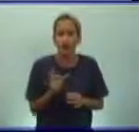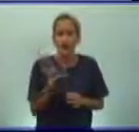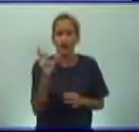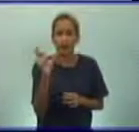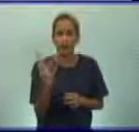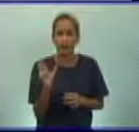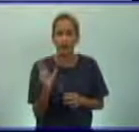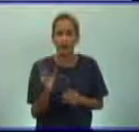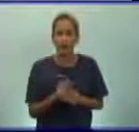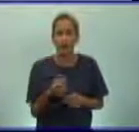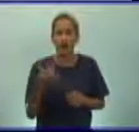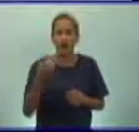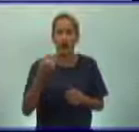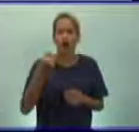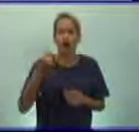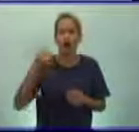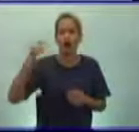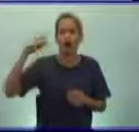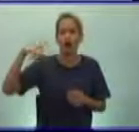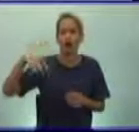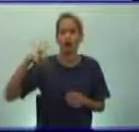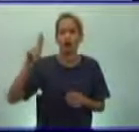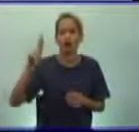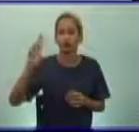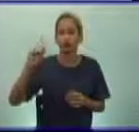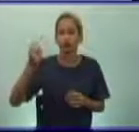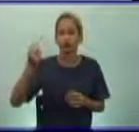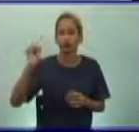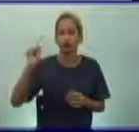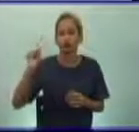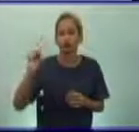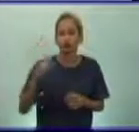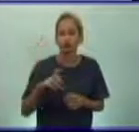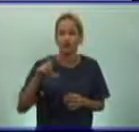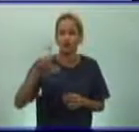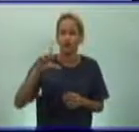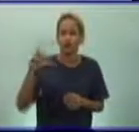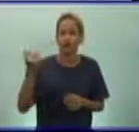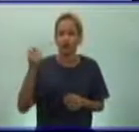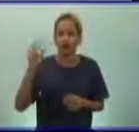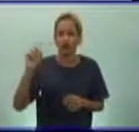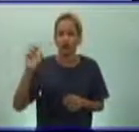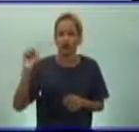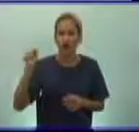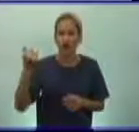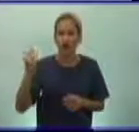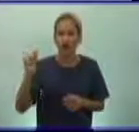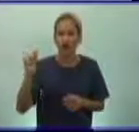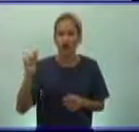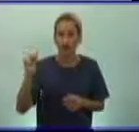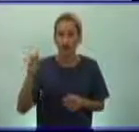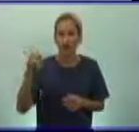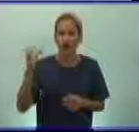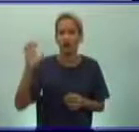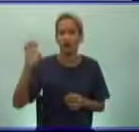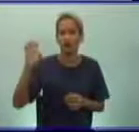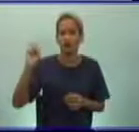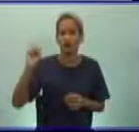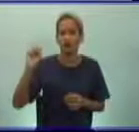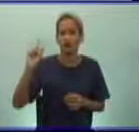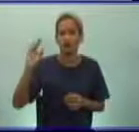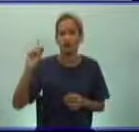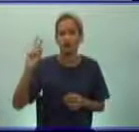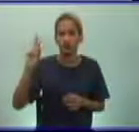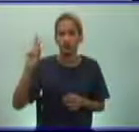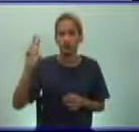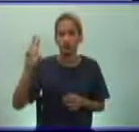y esdrújulas y el reconocimiento de diptongos en algunas de ellas. Escribirán párrafos teniendo en